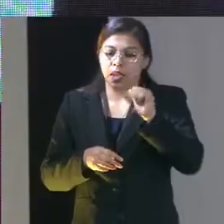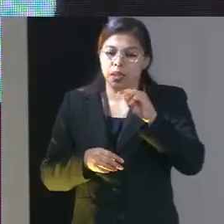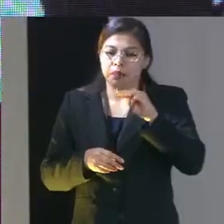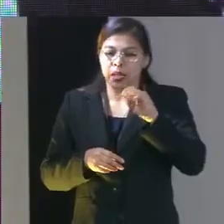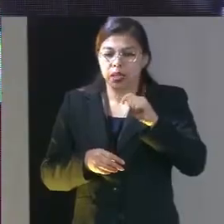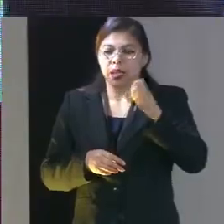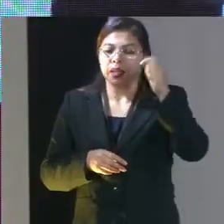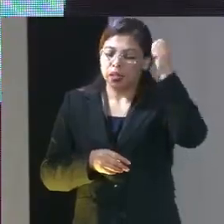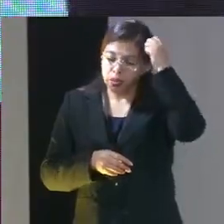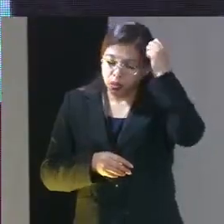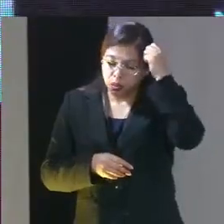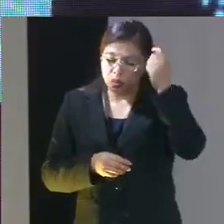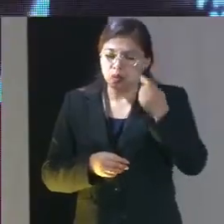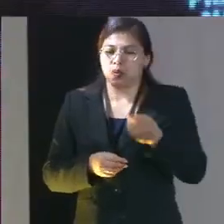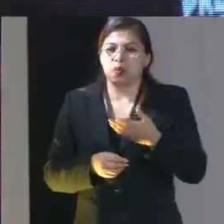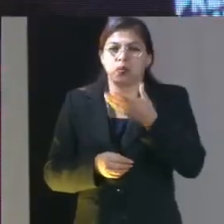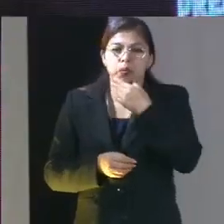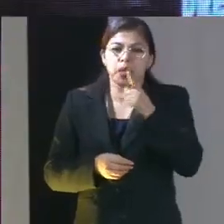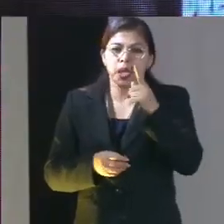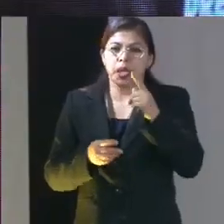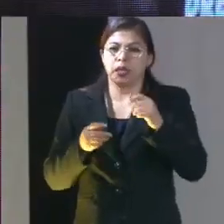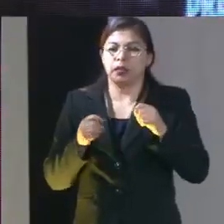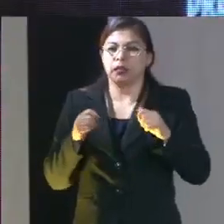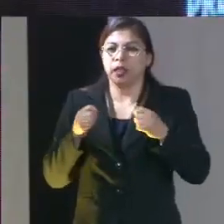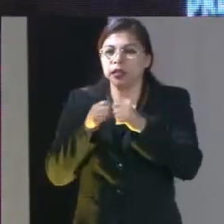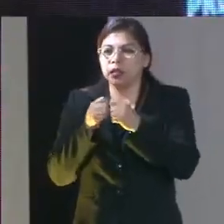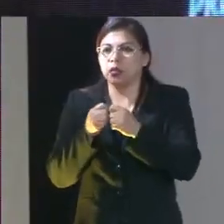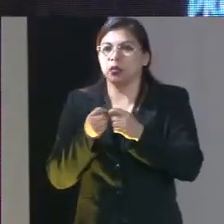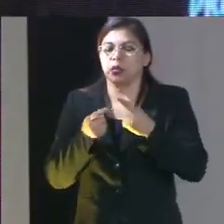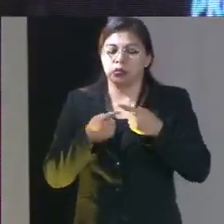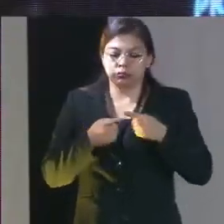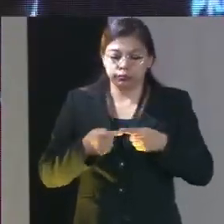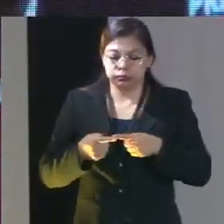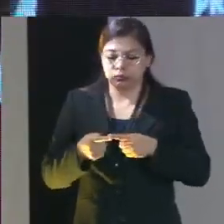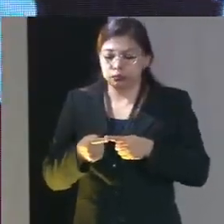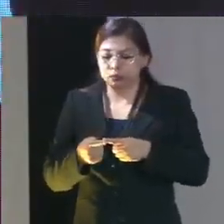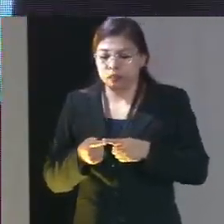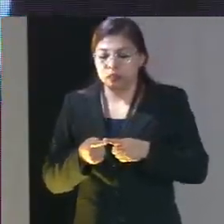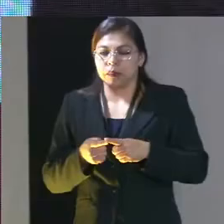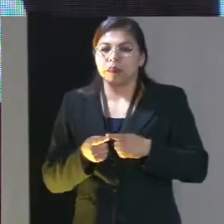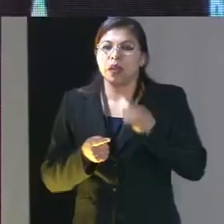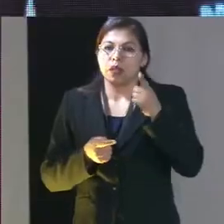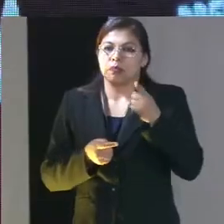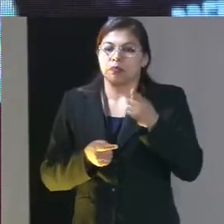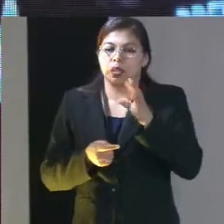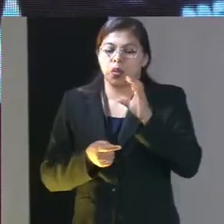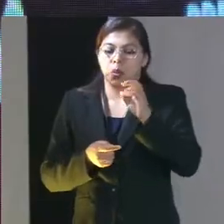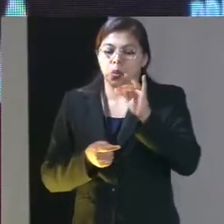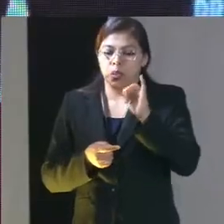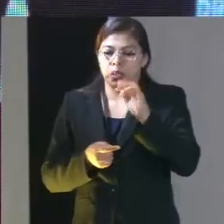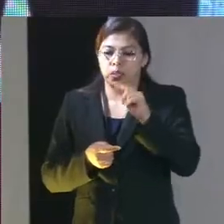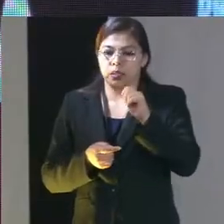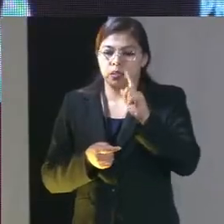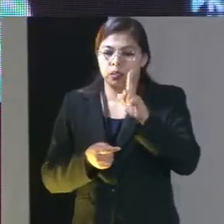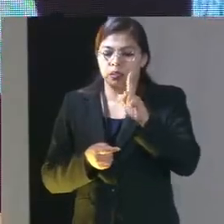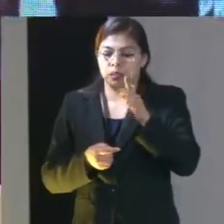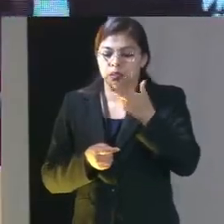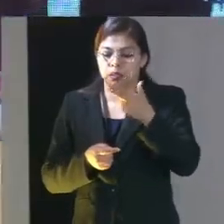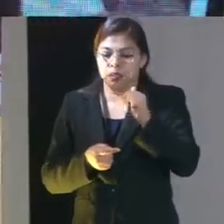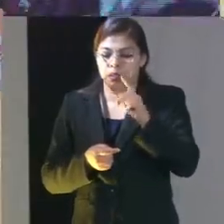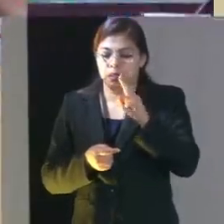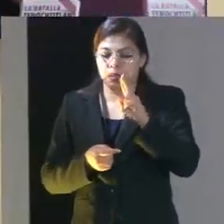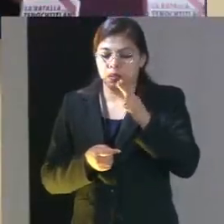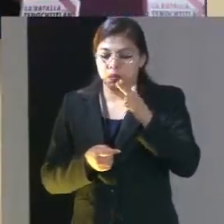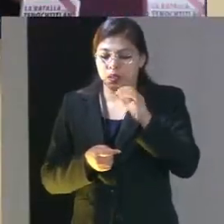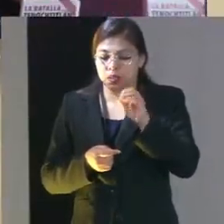Texcoco, al señor de Tlacopan, al señor de Tlatelolco, ¿sí? Al señor de Iztapalapa, Cuitláhuac. ¿Sí? Entonces sí es de